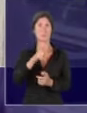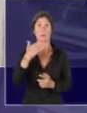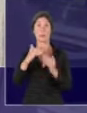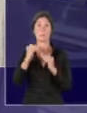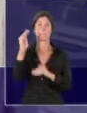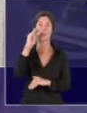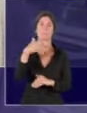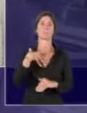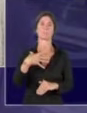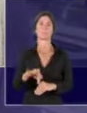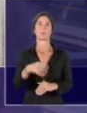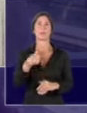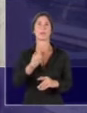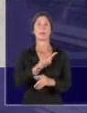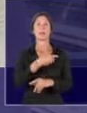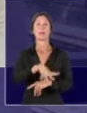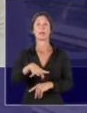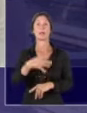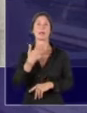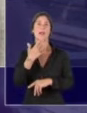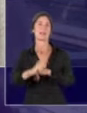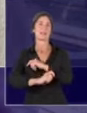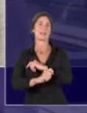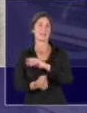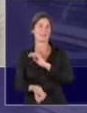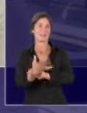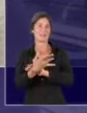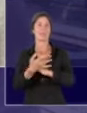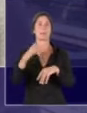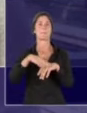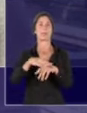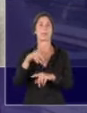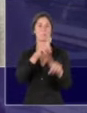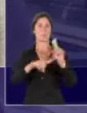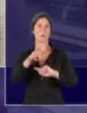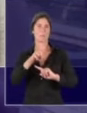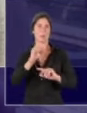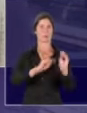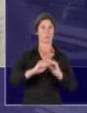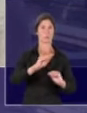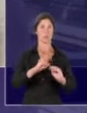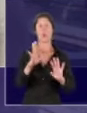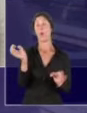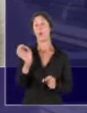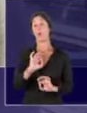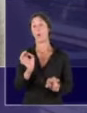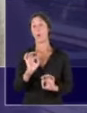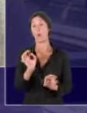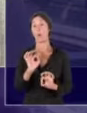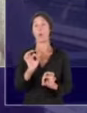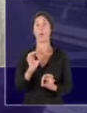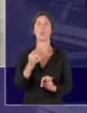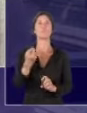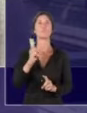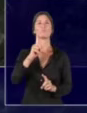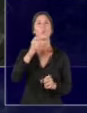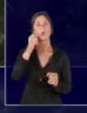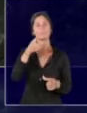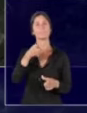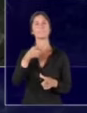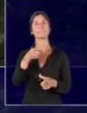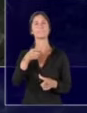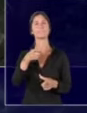serie de estrategias para afrontar estos problemas o también no son tan conscientes, a lo mejor, de la salud mental.